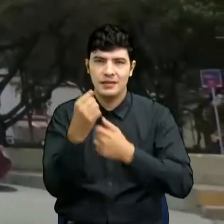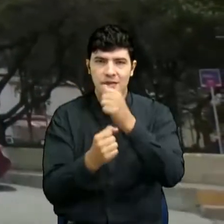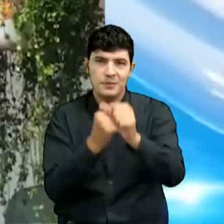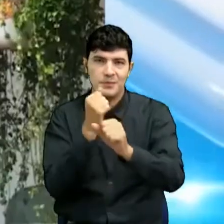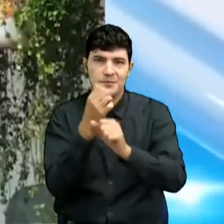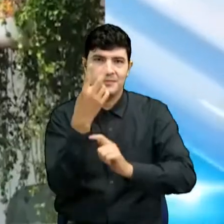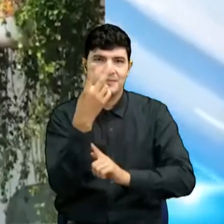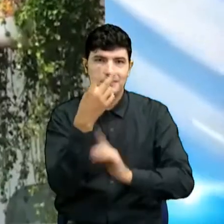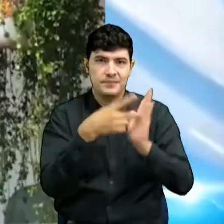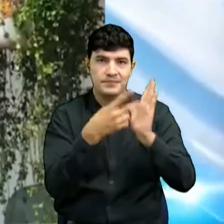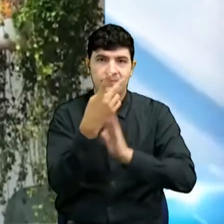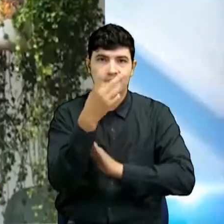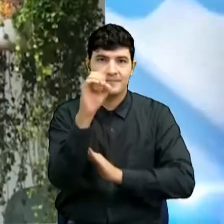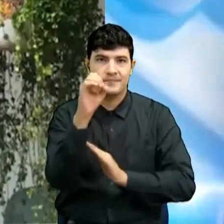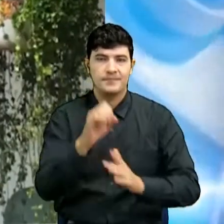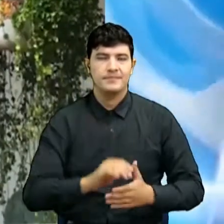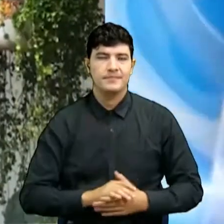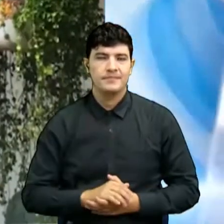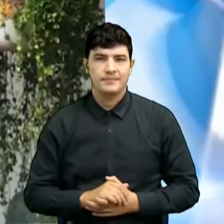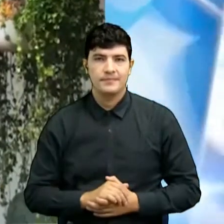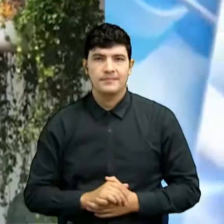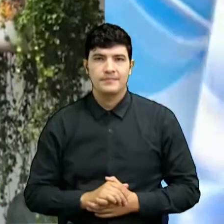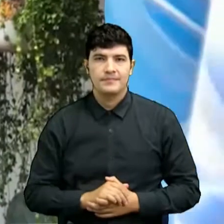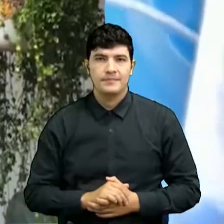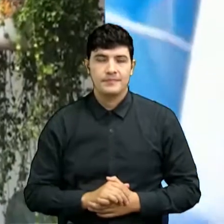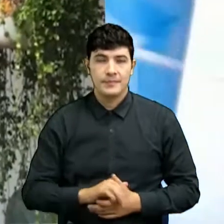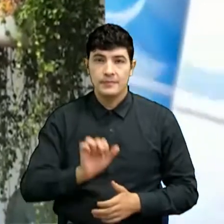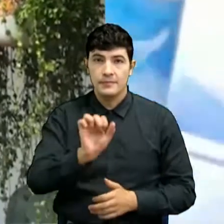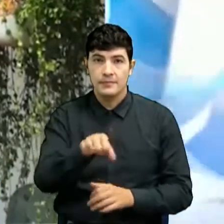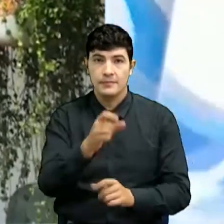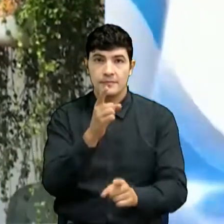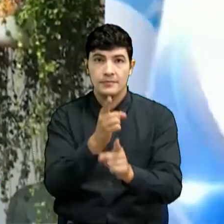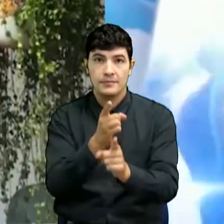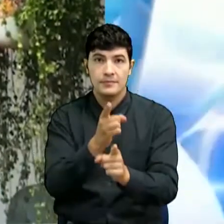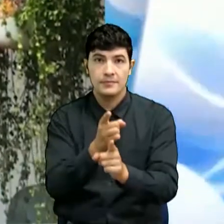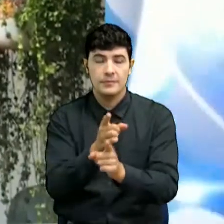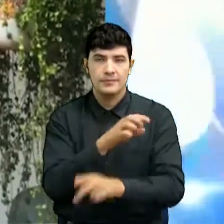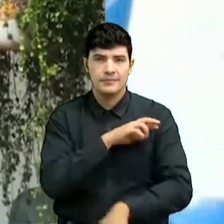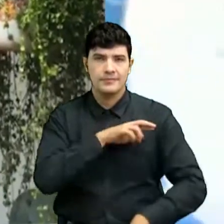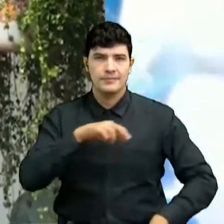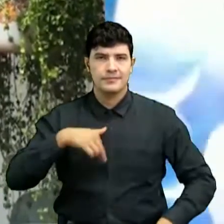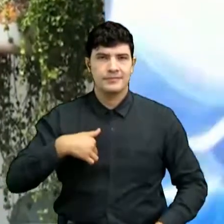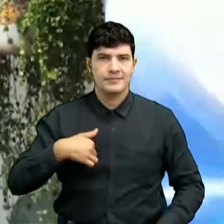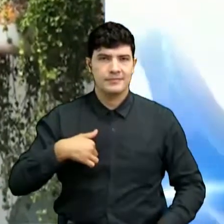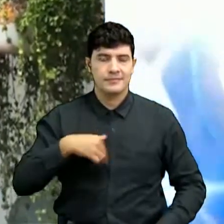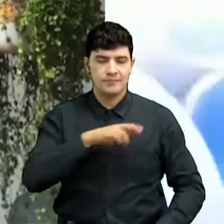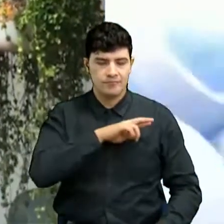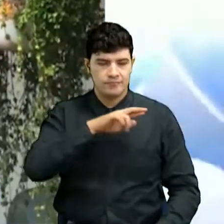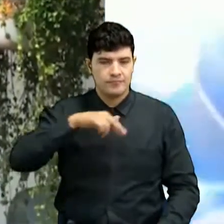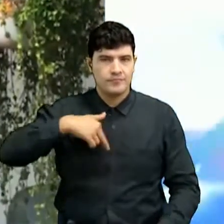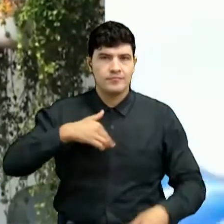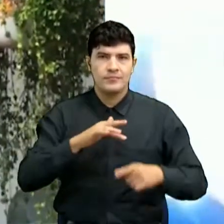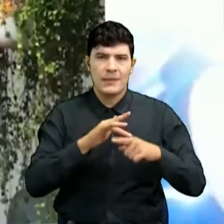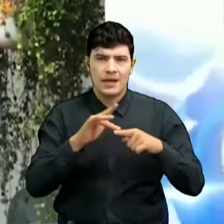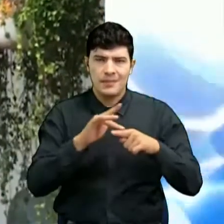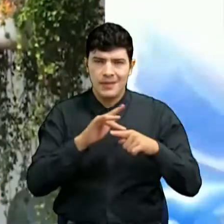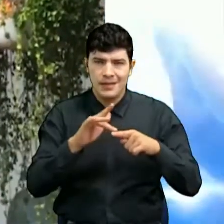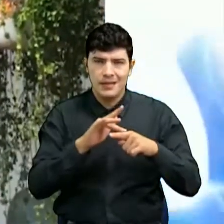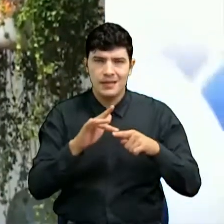2020. Nosotros vamos a implementar todo lo que se